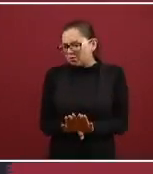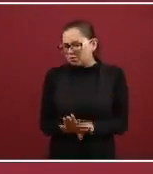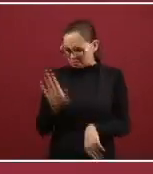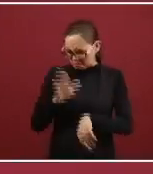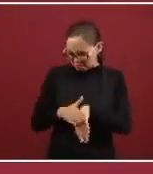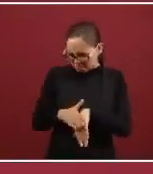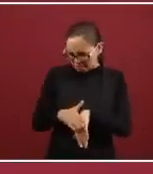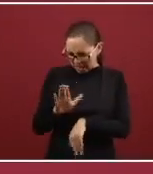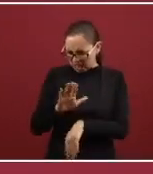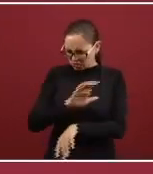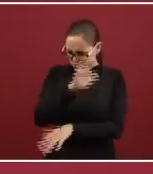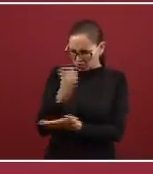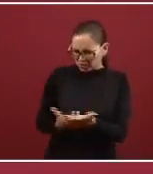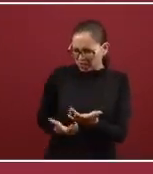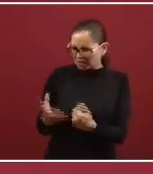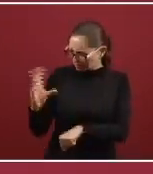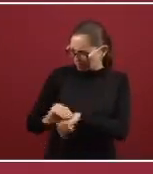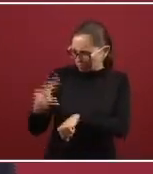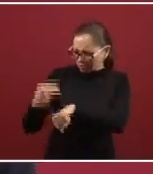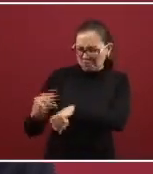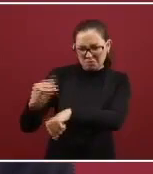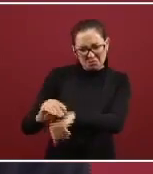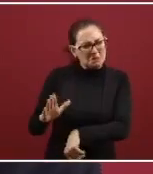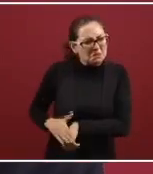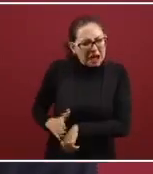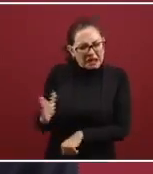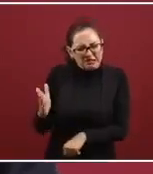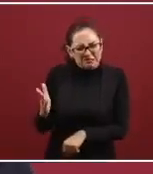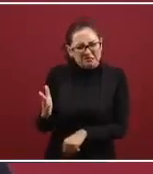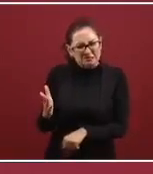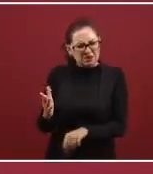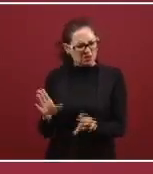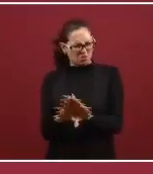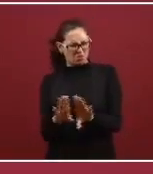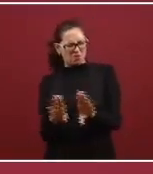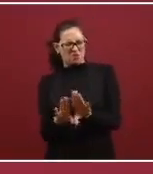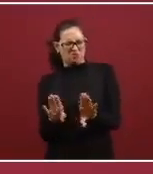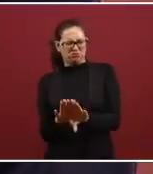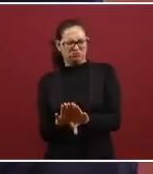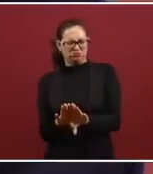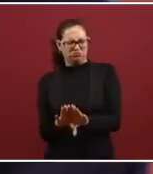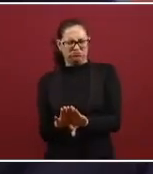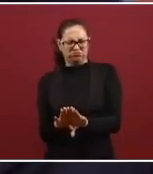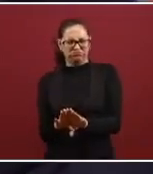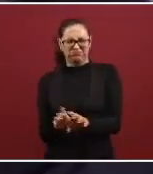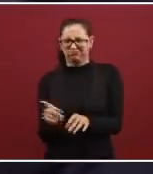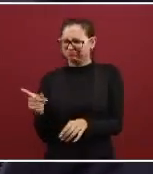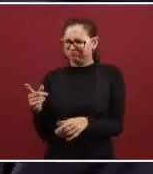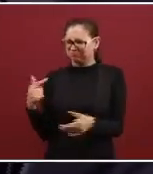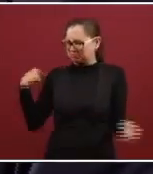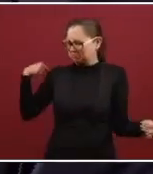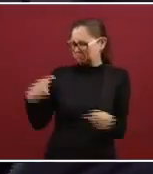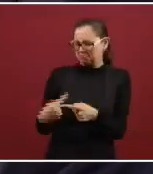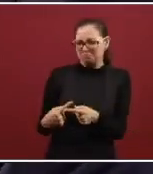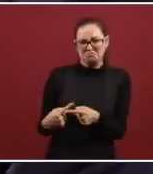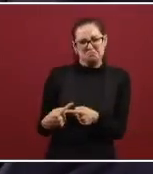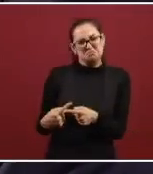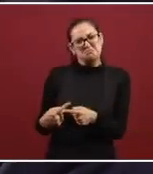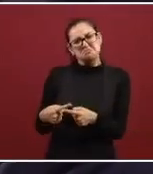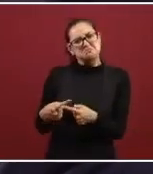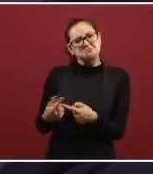otorgar más contratos si los que se suscribieron